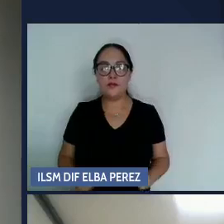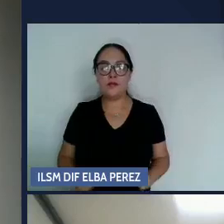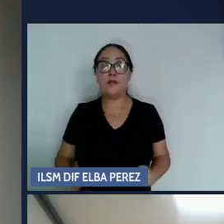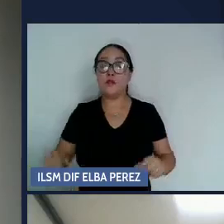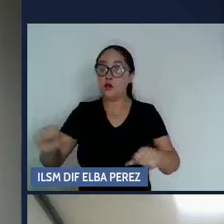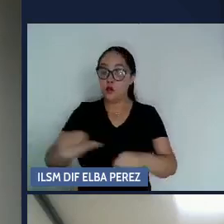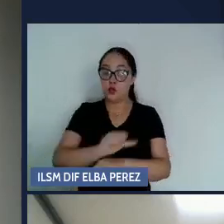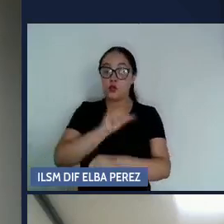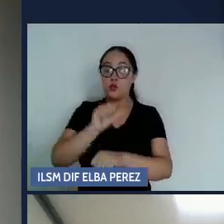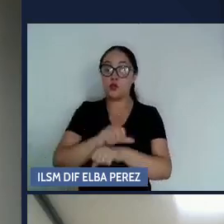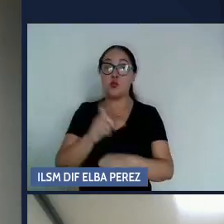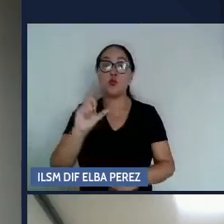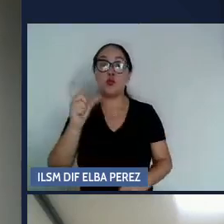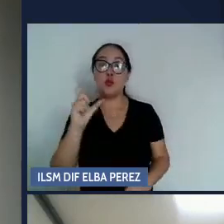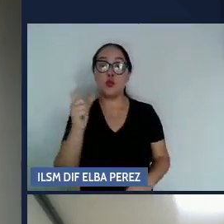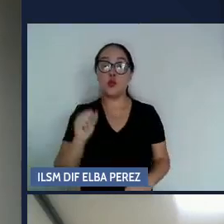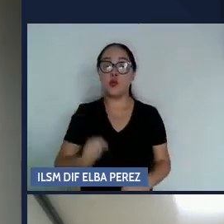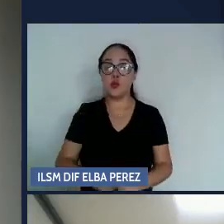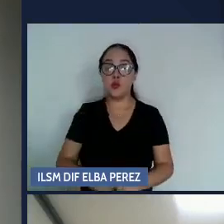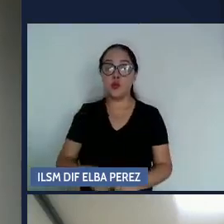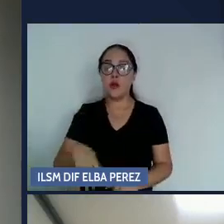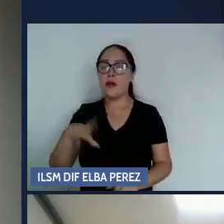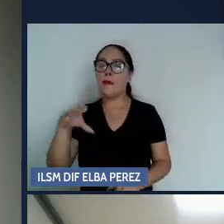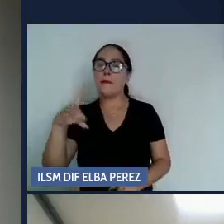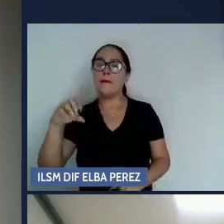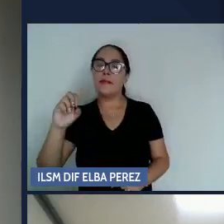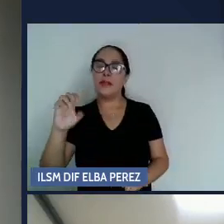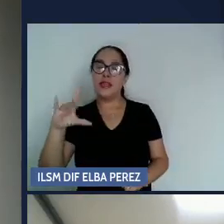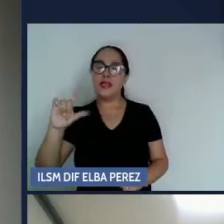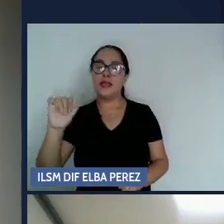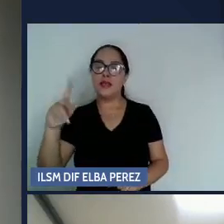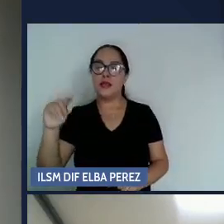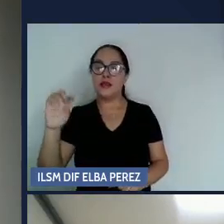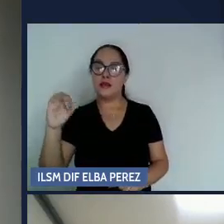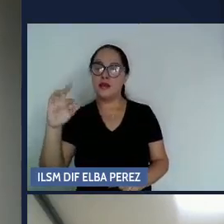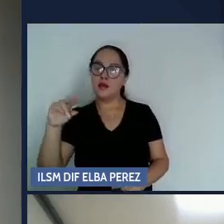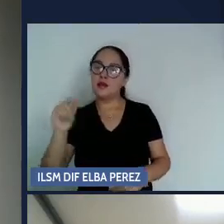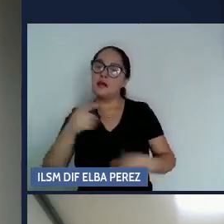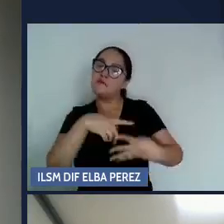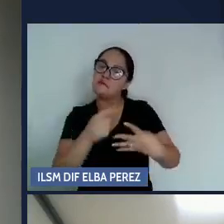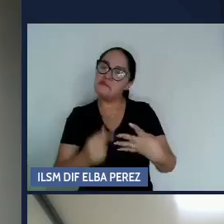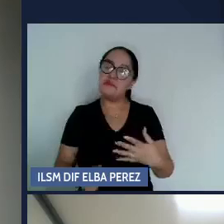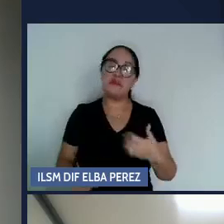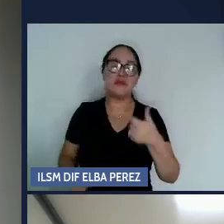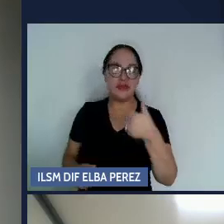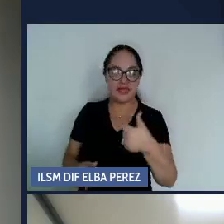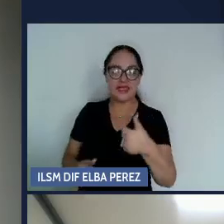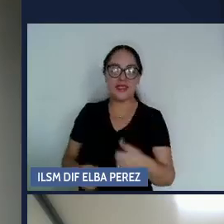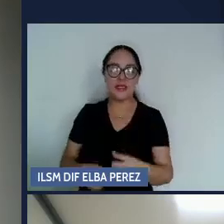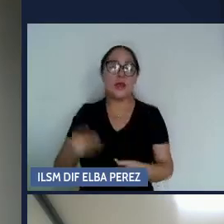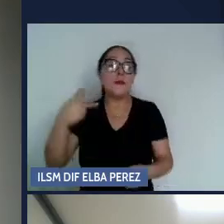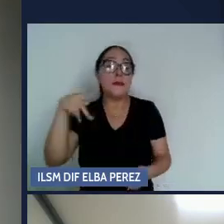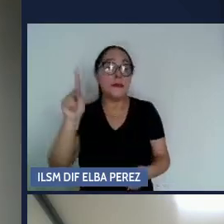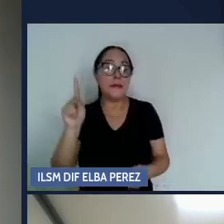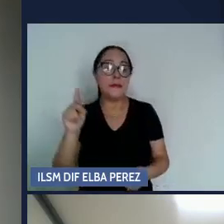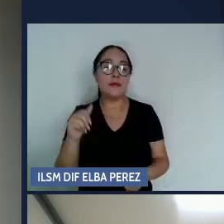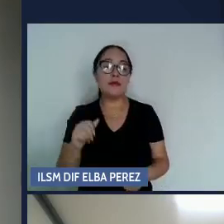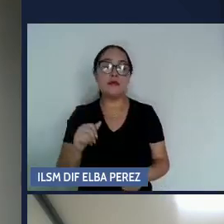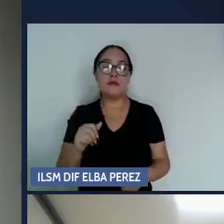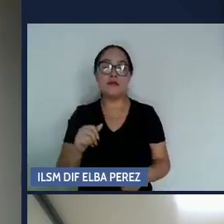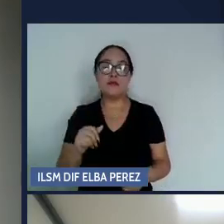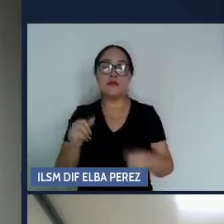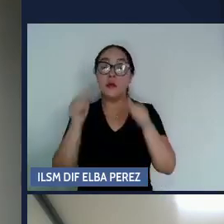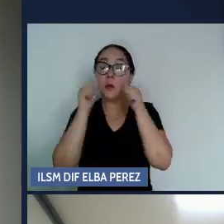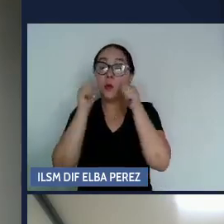cometen delitos electorales, son 6. Sin embargo, vamos a hacer énfasis solamente en 2. ¿Cuáles